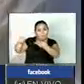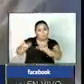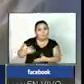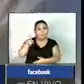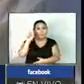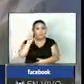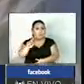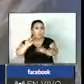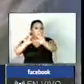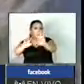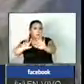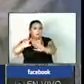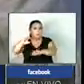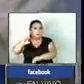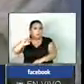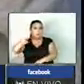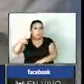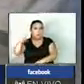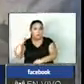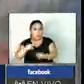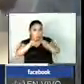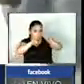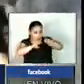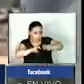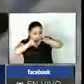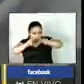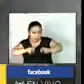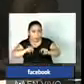181 mil test al país